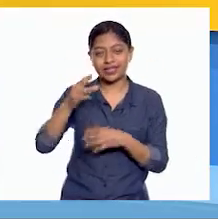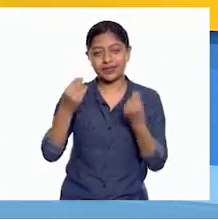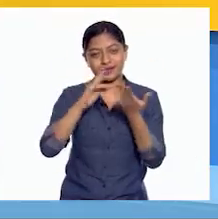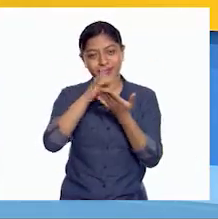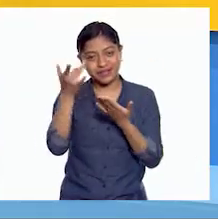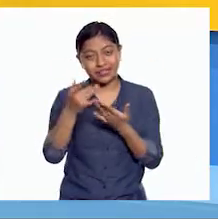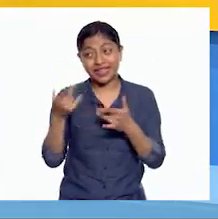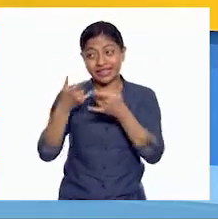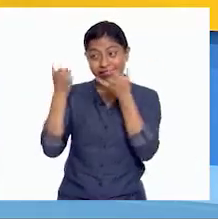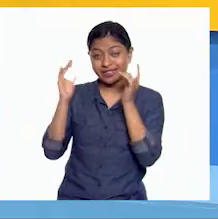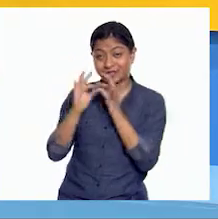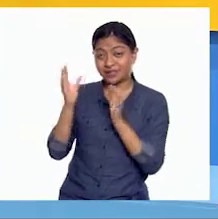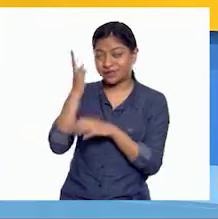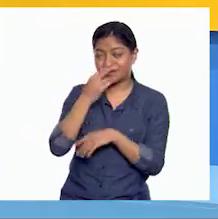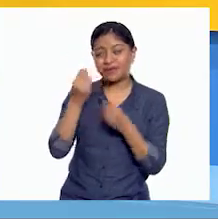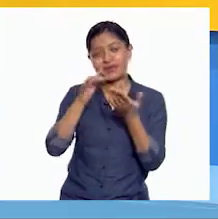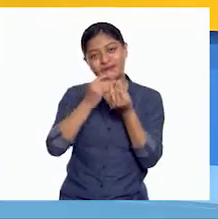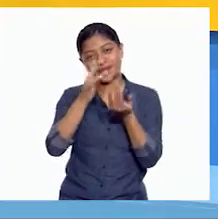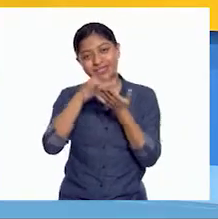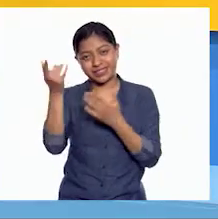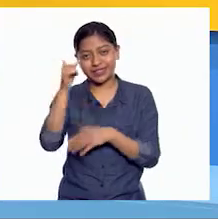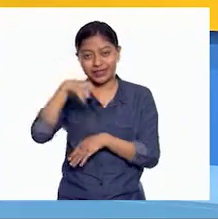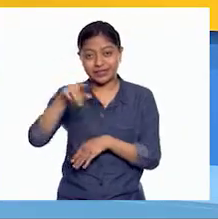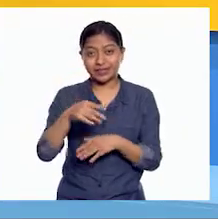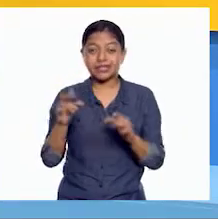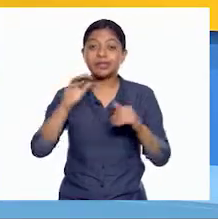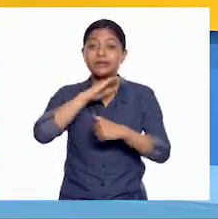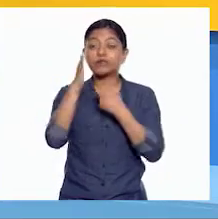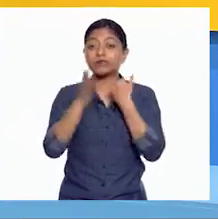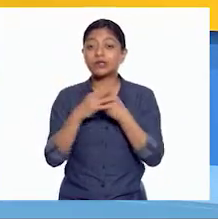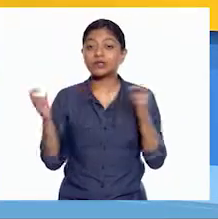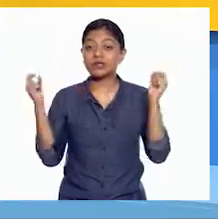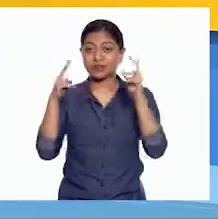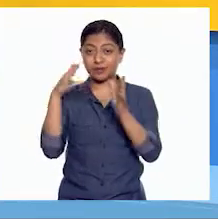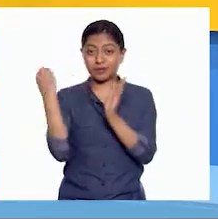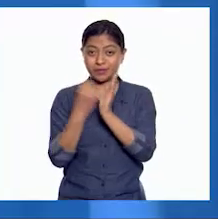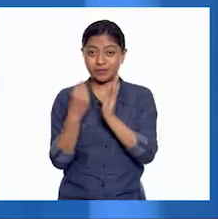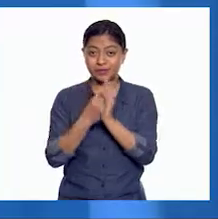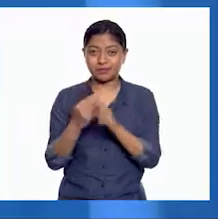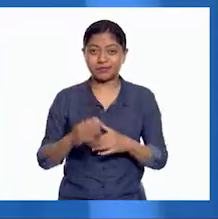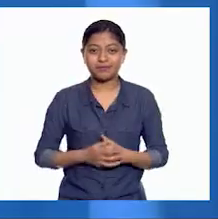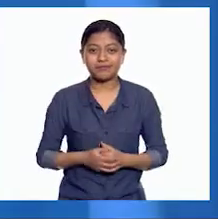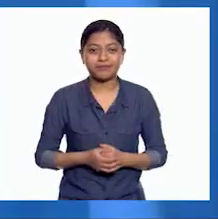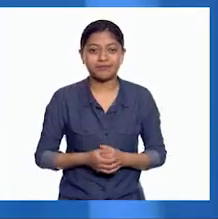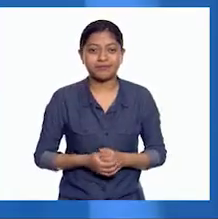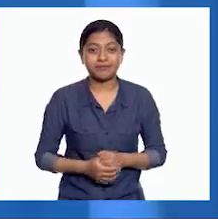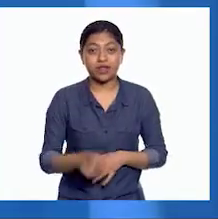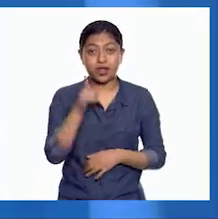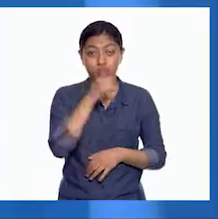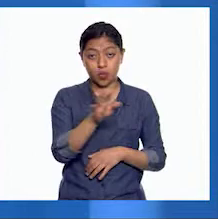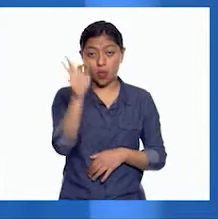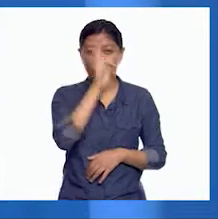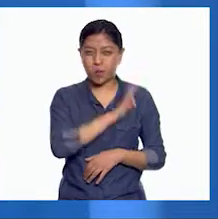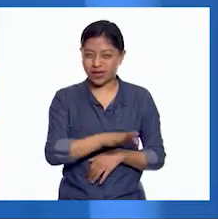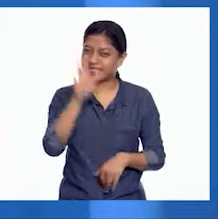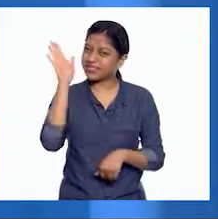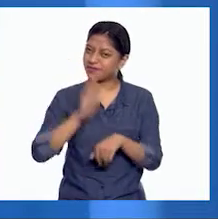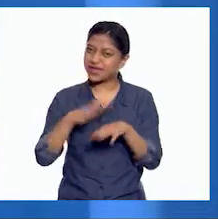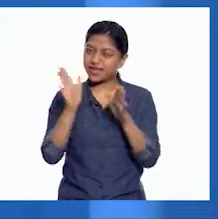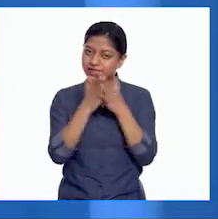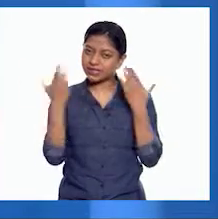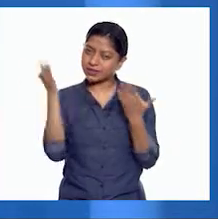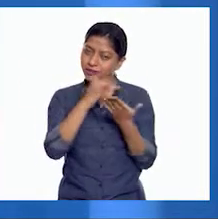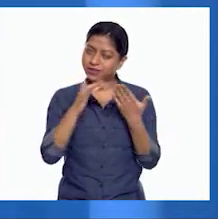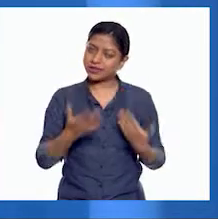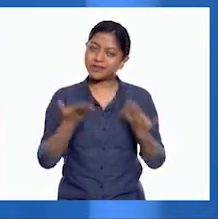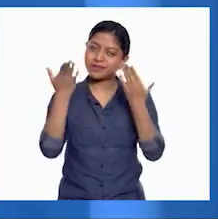cuento estuvo muy bonito. Muchísimas gracias, María. Nos vemos en nuestra siguiente sesión. Si te es posible, consulta